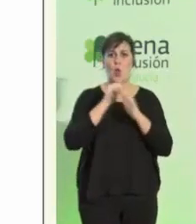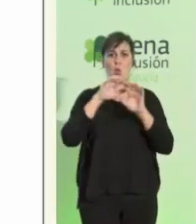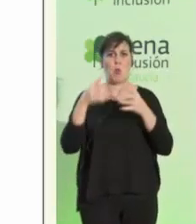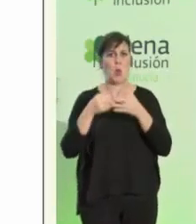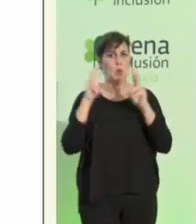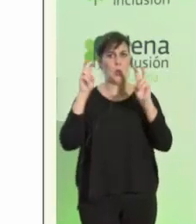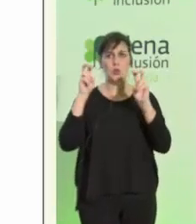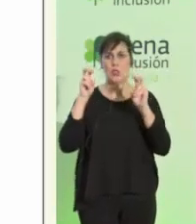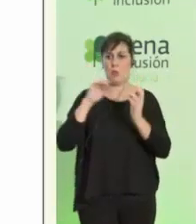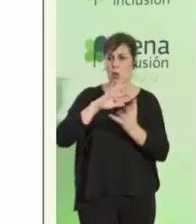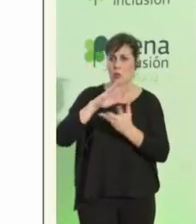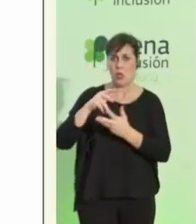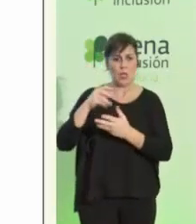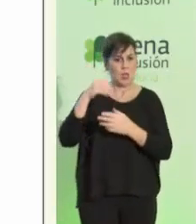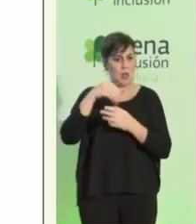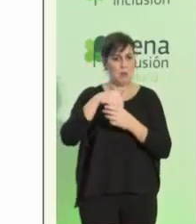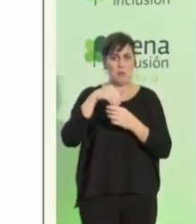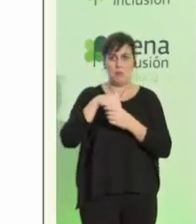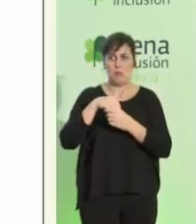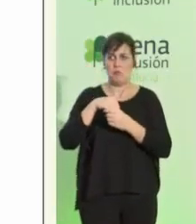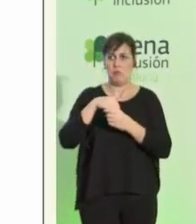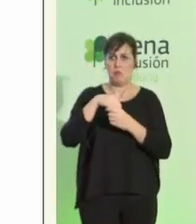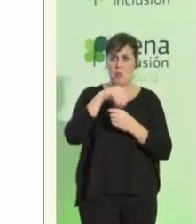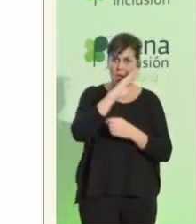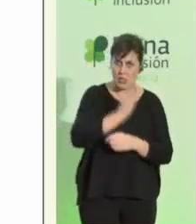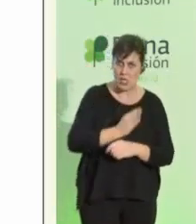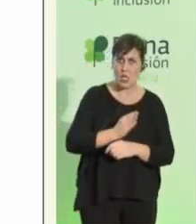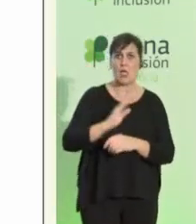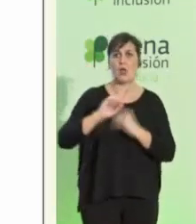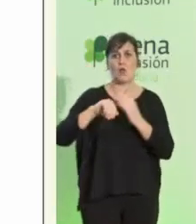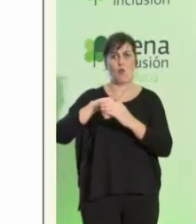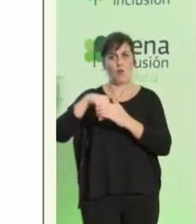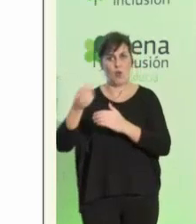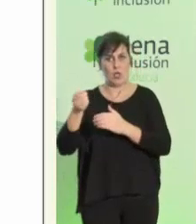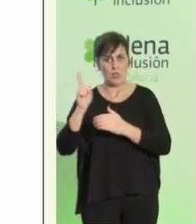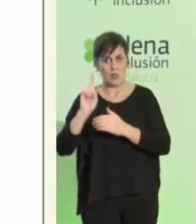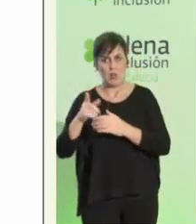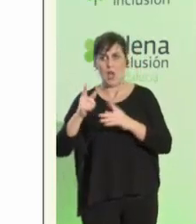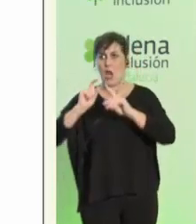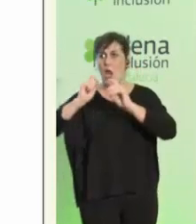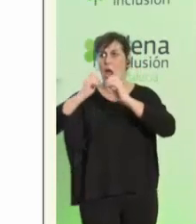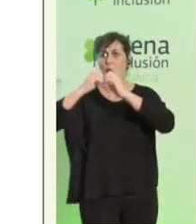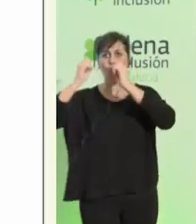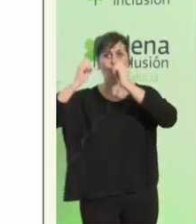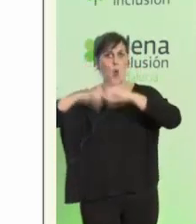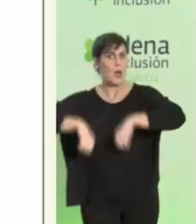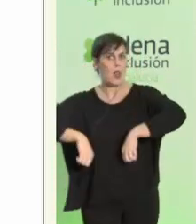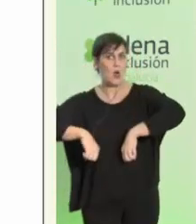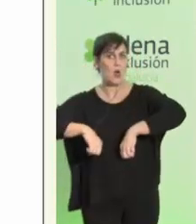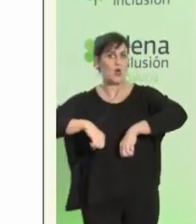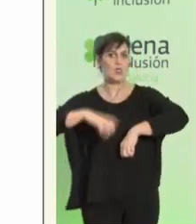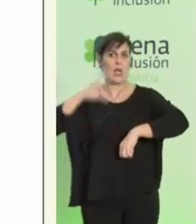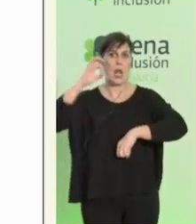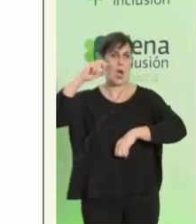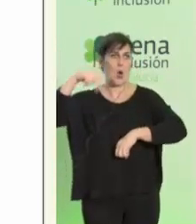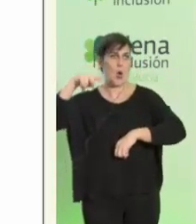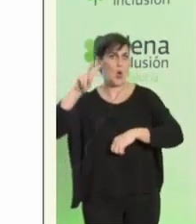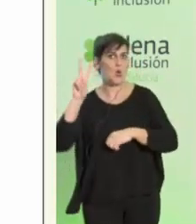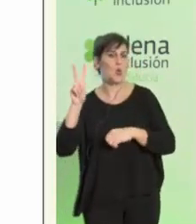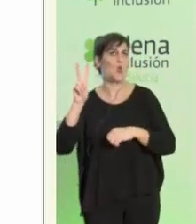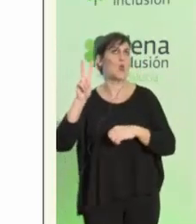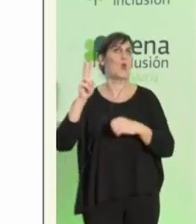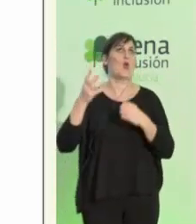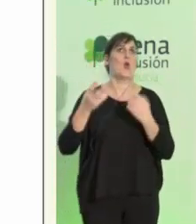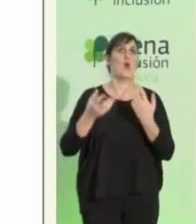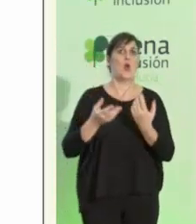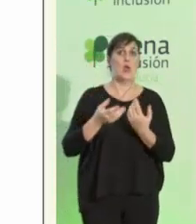también dentro de Brasil. Vemos los acuerdos también, los acuerdos de la ONU. Tratamos todos